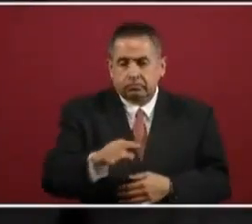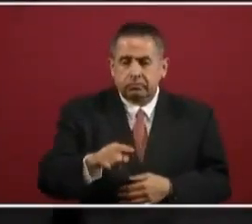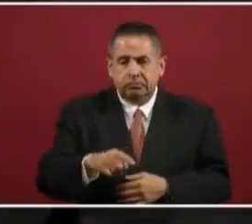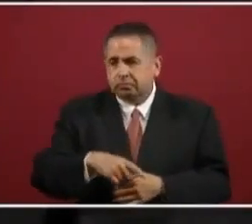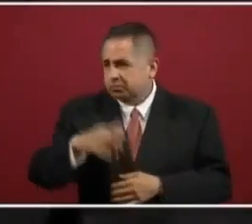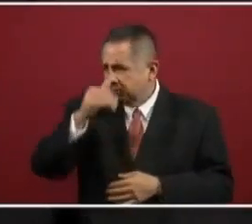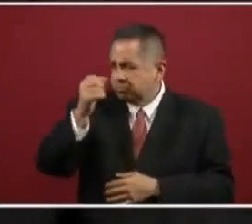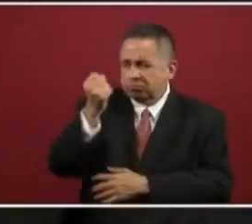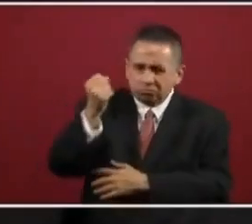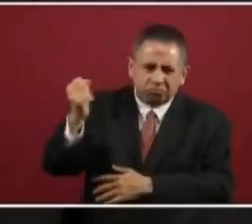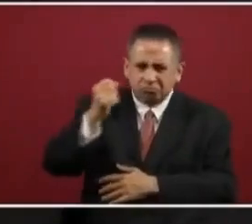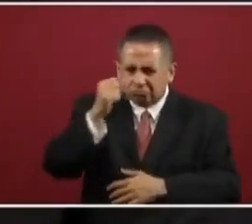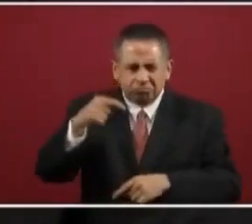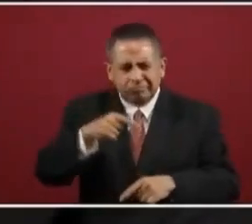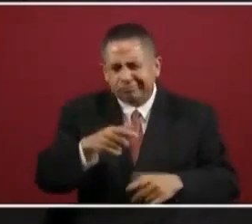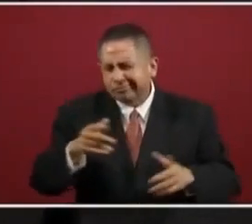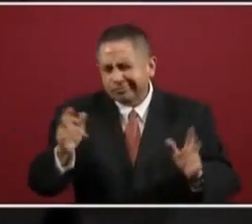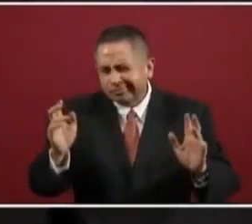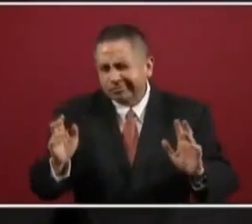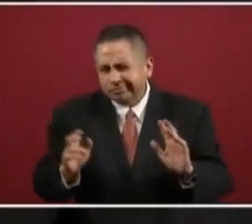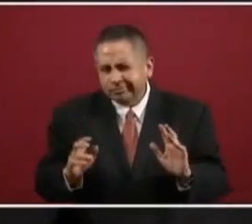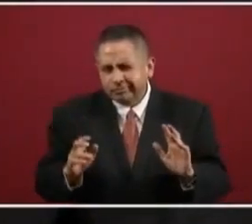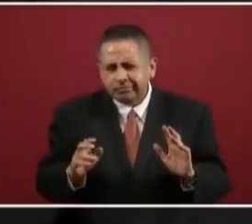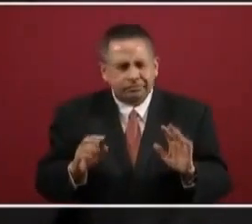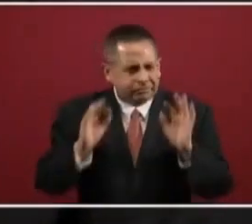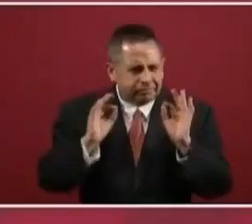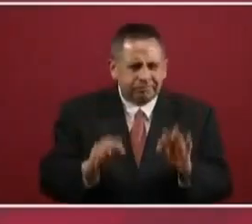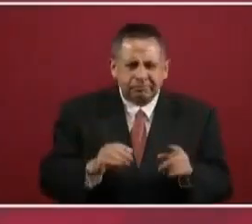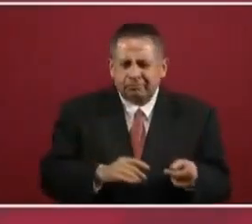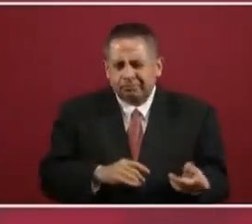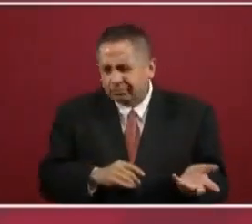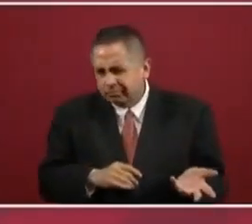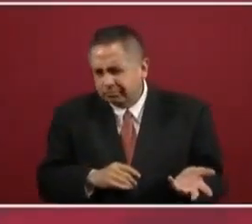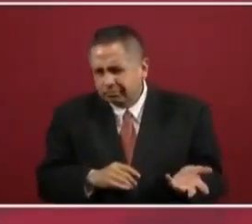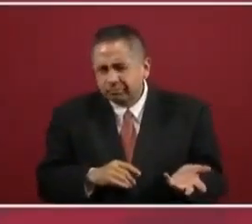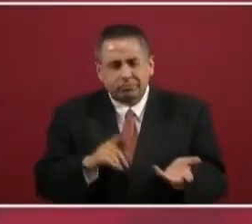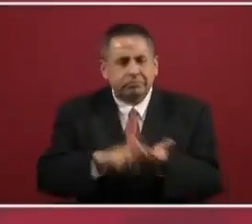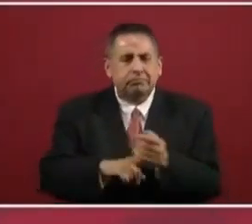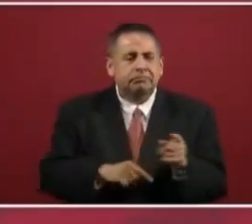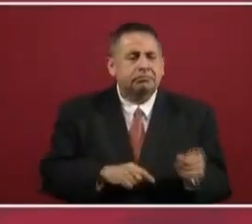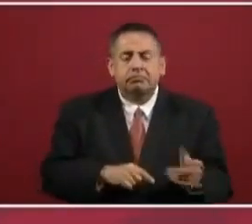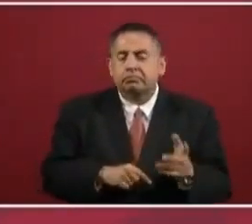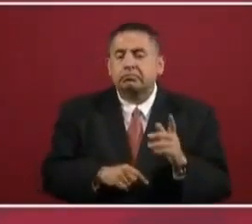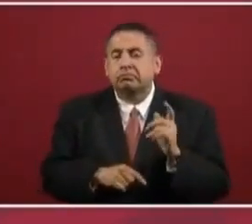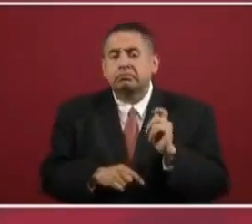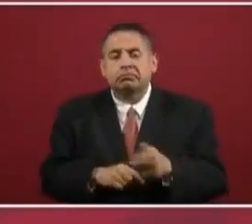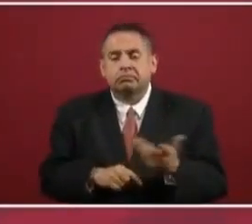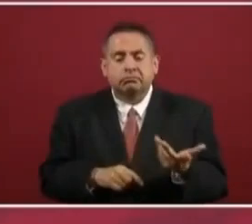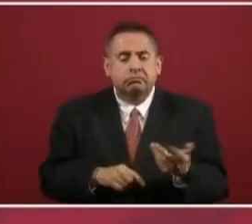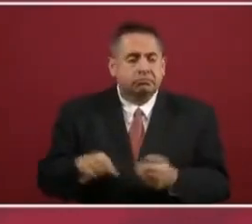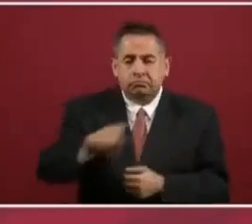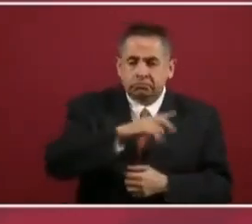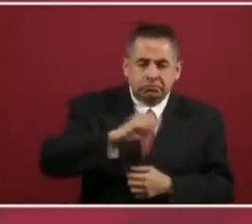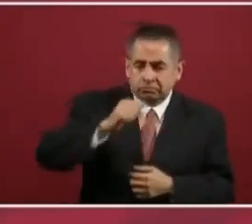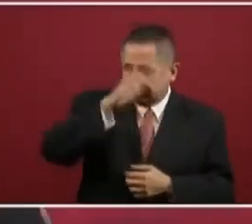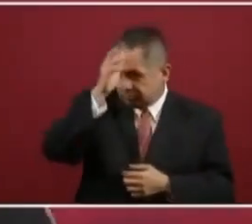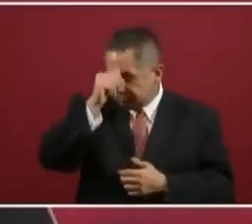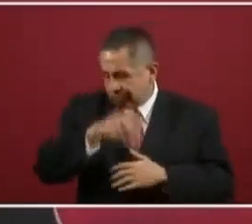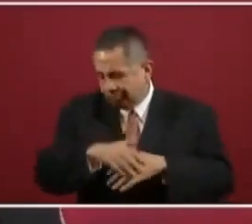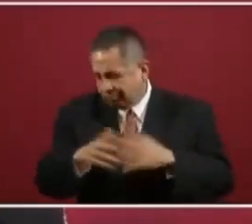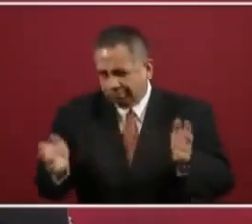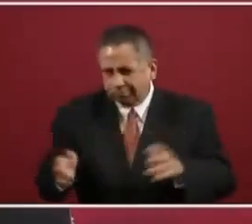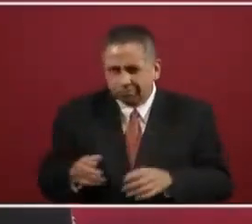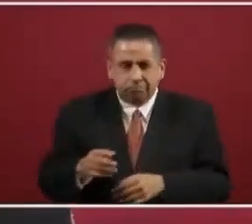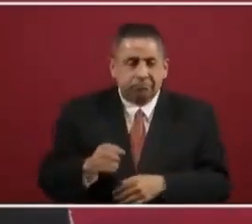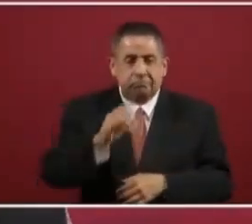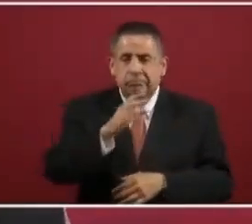protestas y son legítimas y hay Quienes no están de acuerdo y